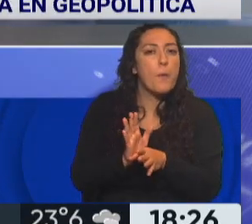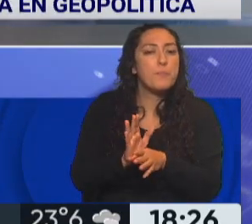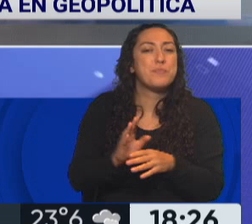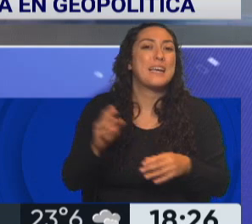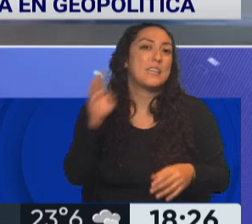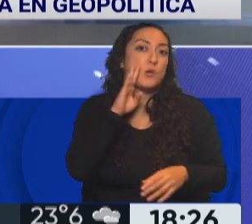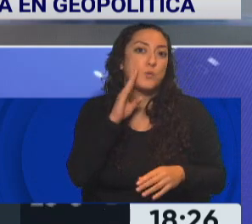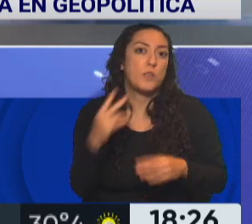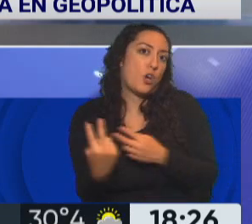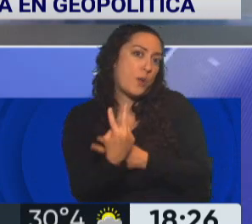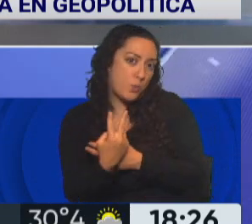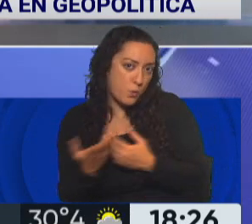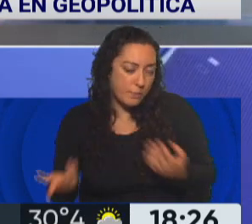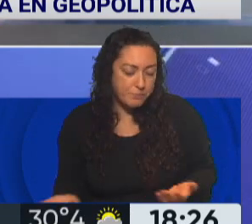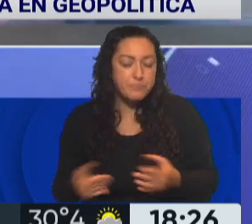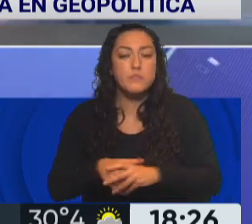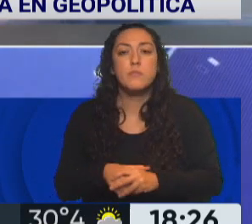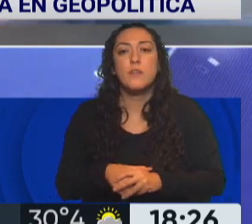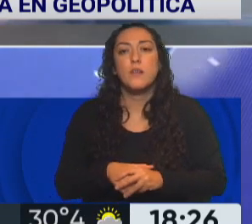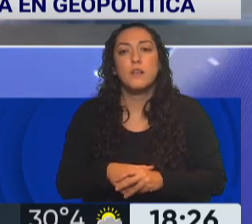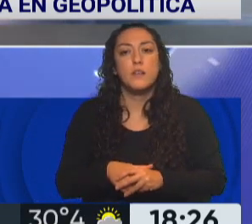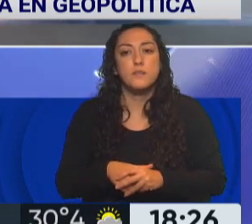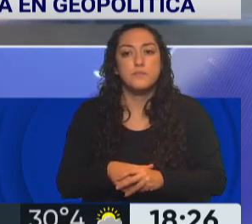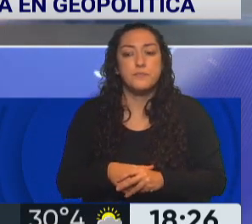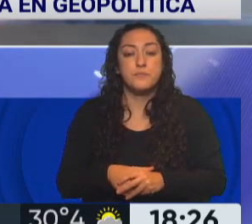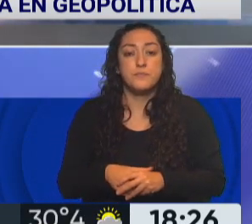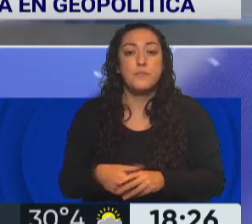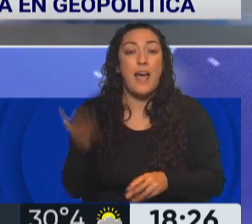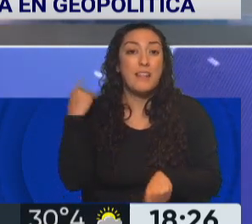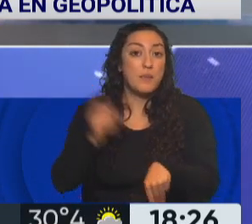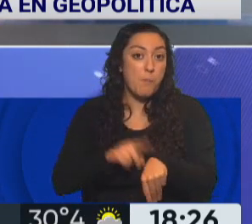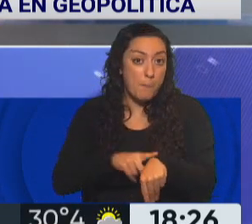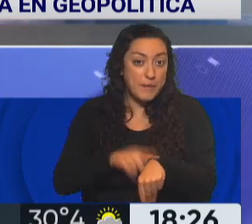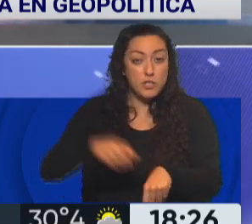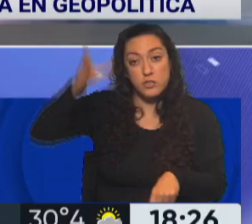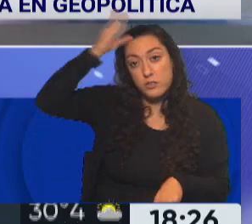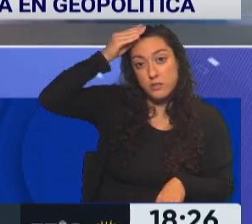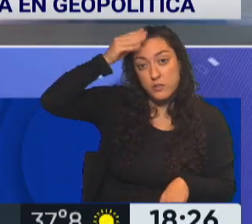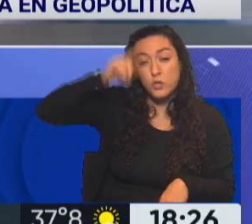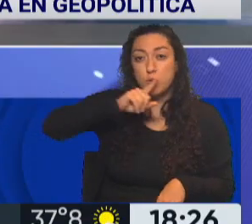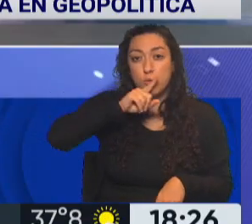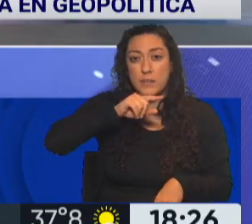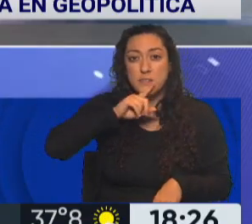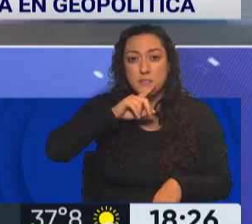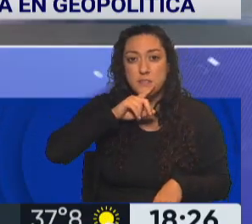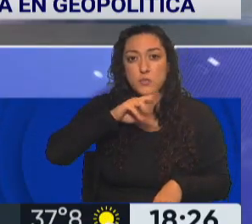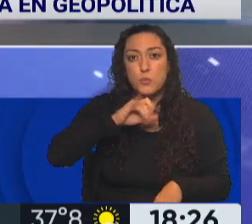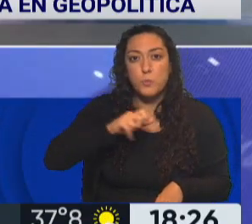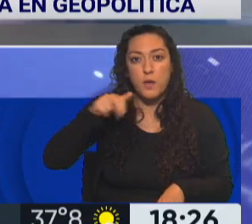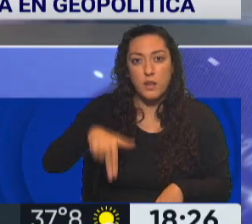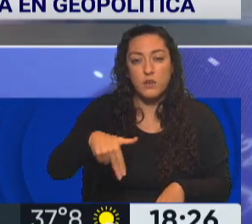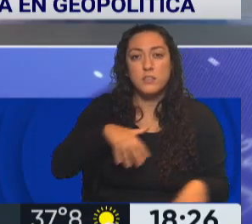Estados Unidos. Yo siempre digo que así como en su momento el presidente Truman sacó a Europa de la situación